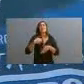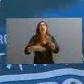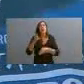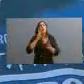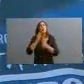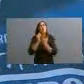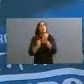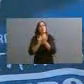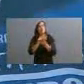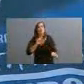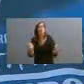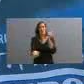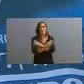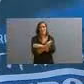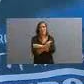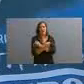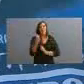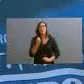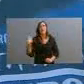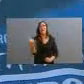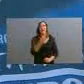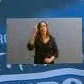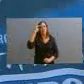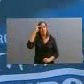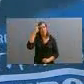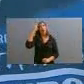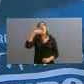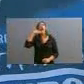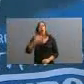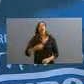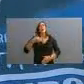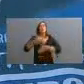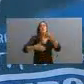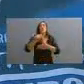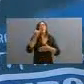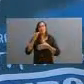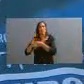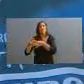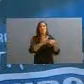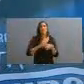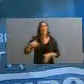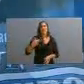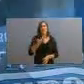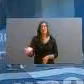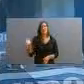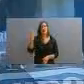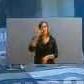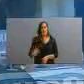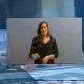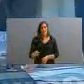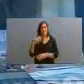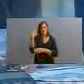volver a instalar la noción de progreso y cohesión social de nuestra patria. Esto lo